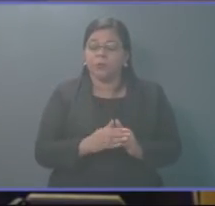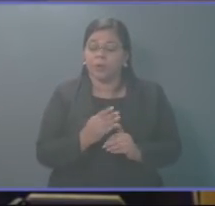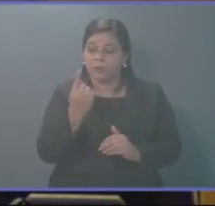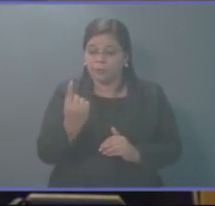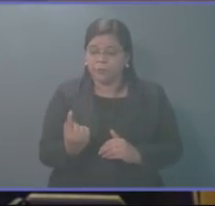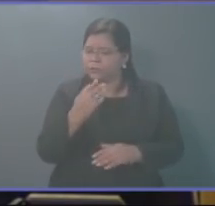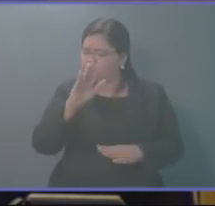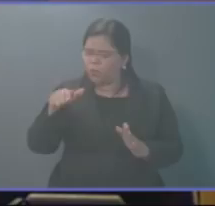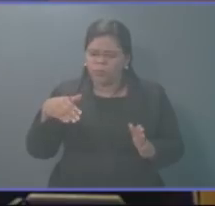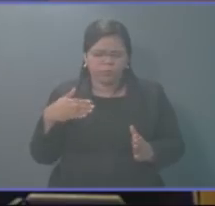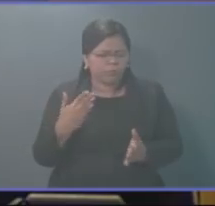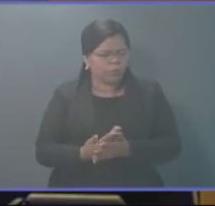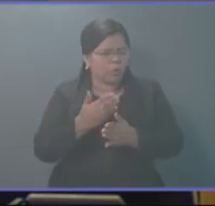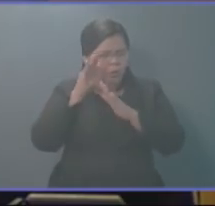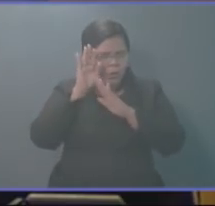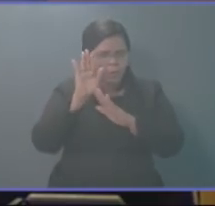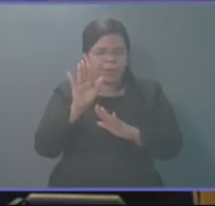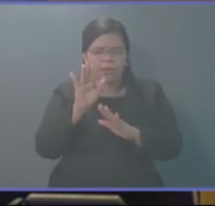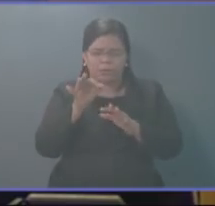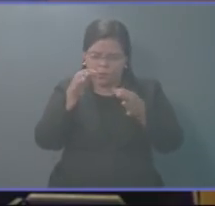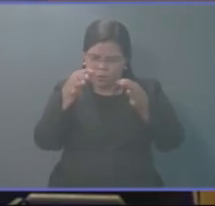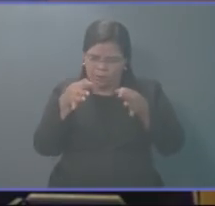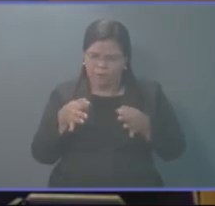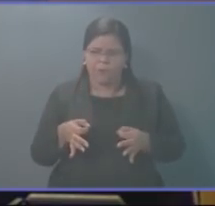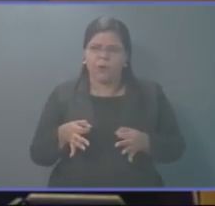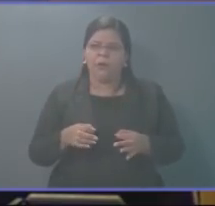el debido respeto y cordura.